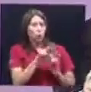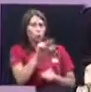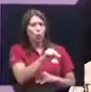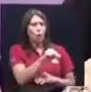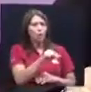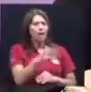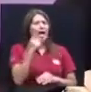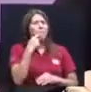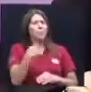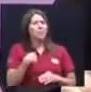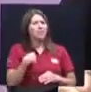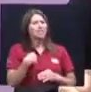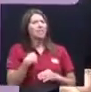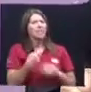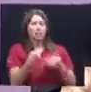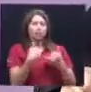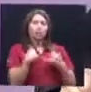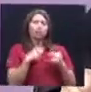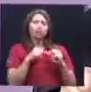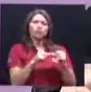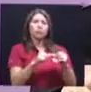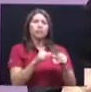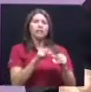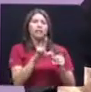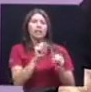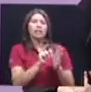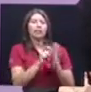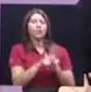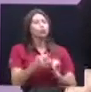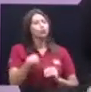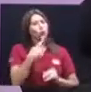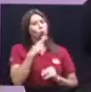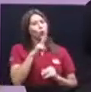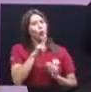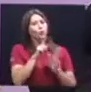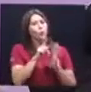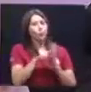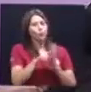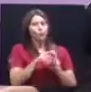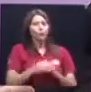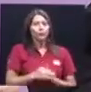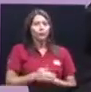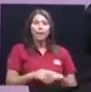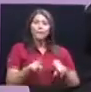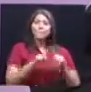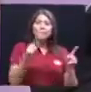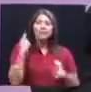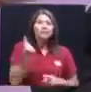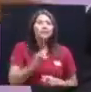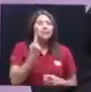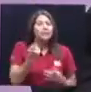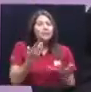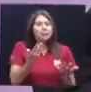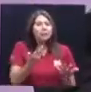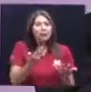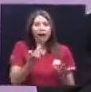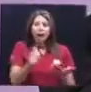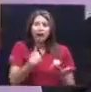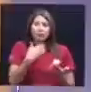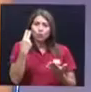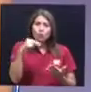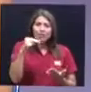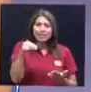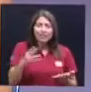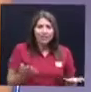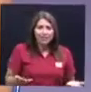coordinadora le queda 30 segundos yo digo 2 minutos más pero siempre hay noticias usted Estaba